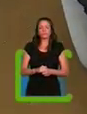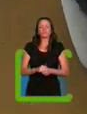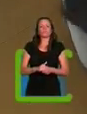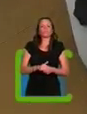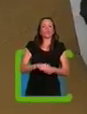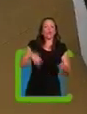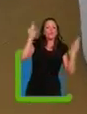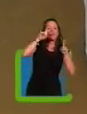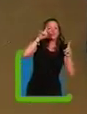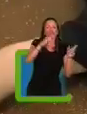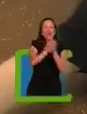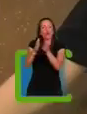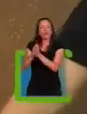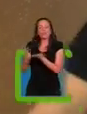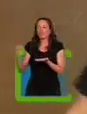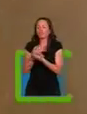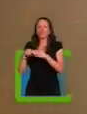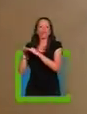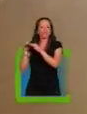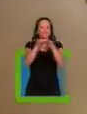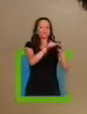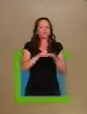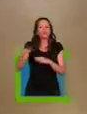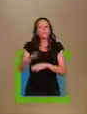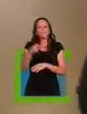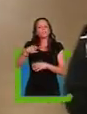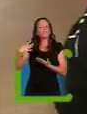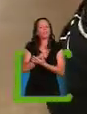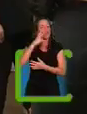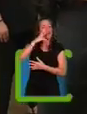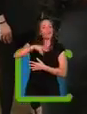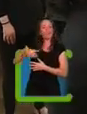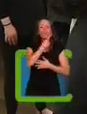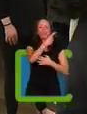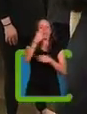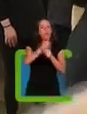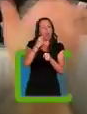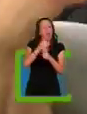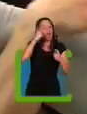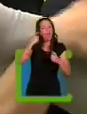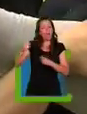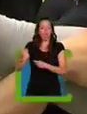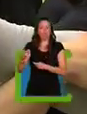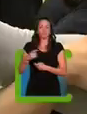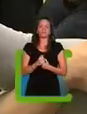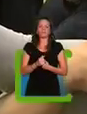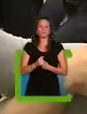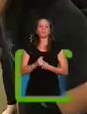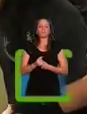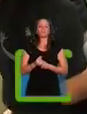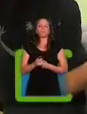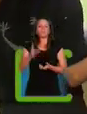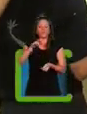Ni profesores ni compañeros. Aquí nadie se olvida de reconocer el esfuerzo y el buen hacer de los demás. Cuando tú a